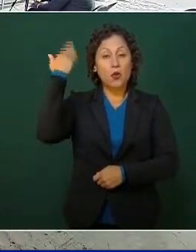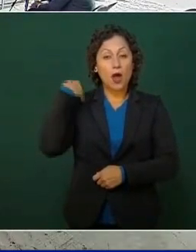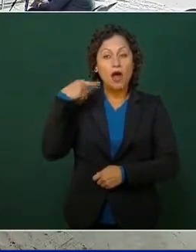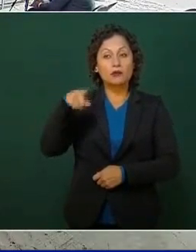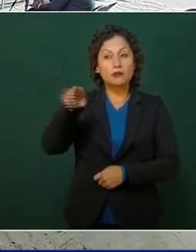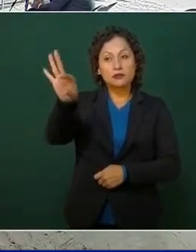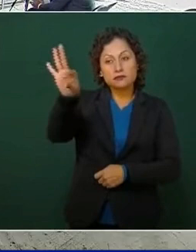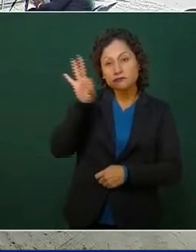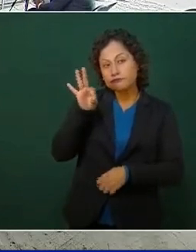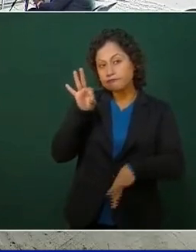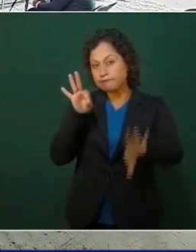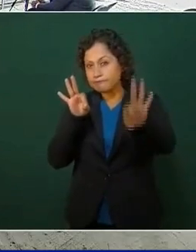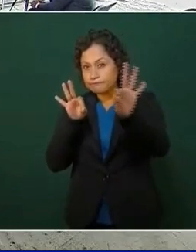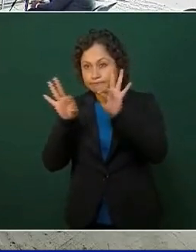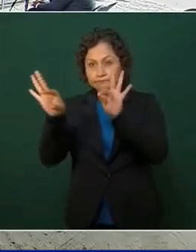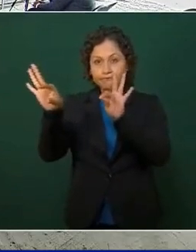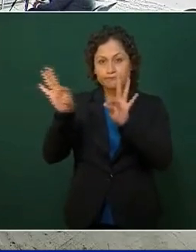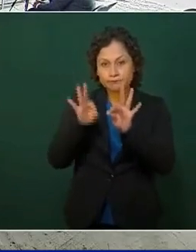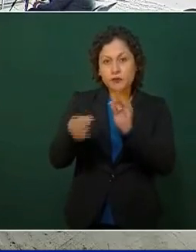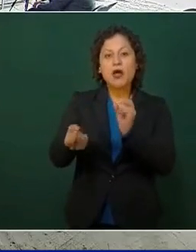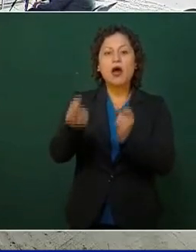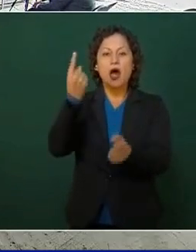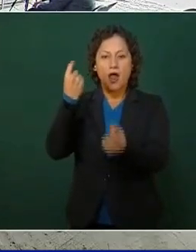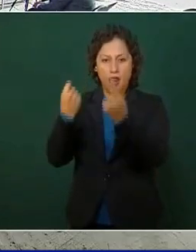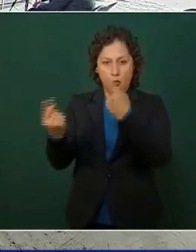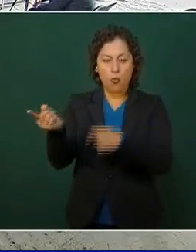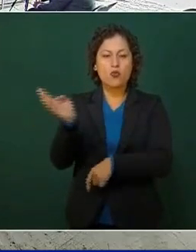buenos y los